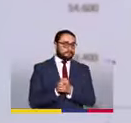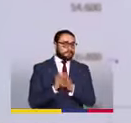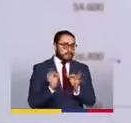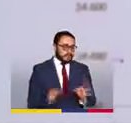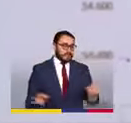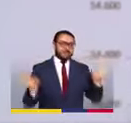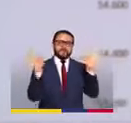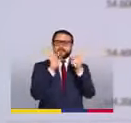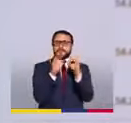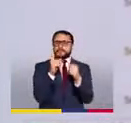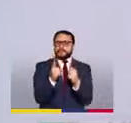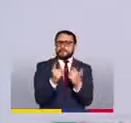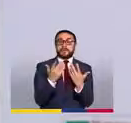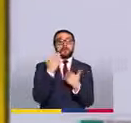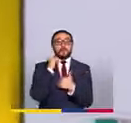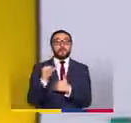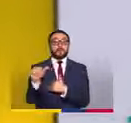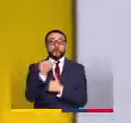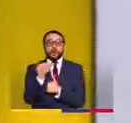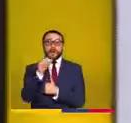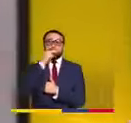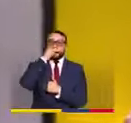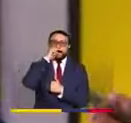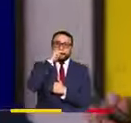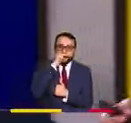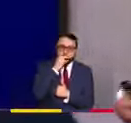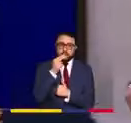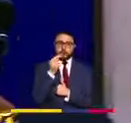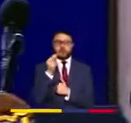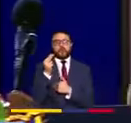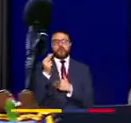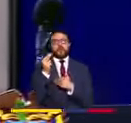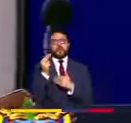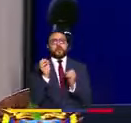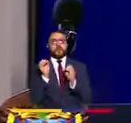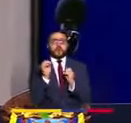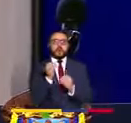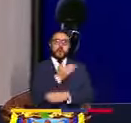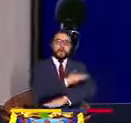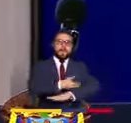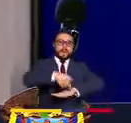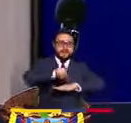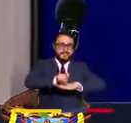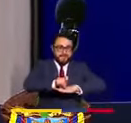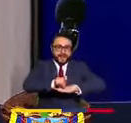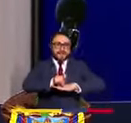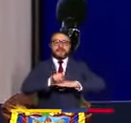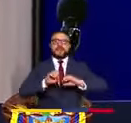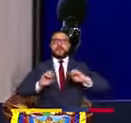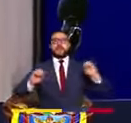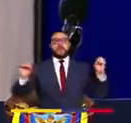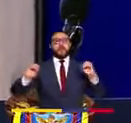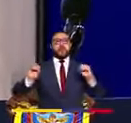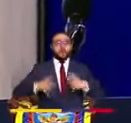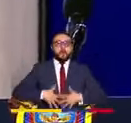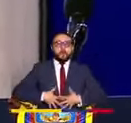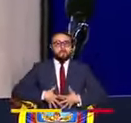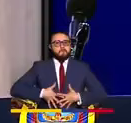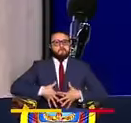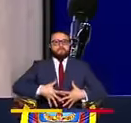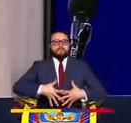no son mujeres, ya no son niños, ya no es en su primera infancia, no es en el periodo